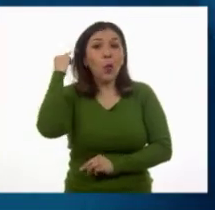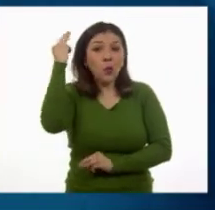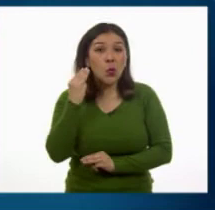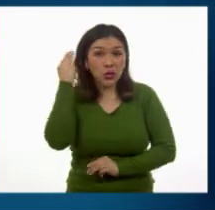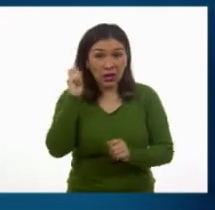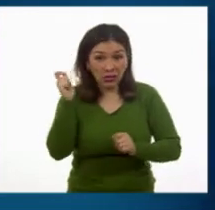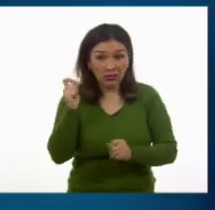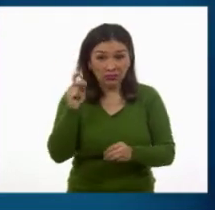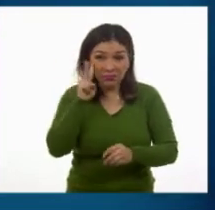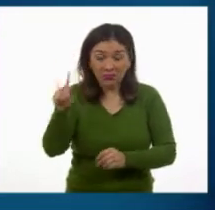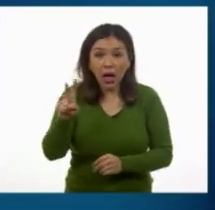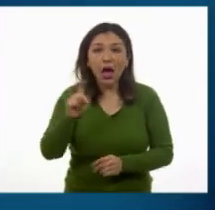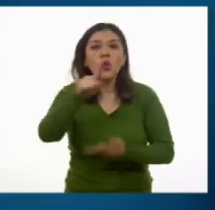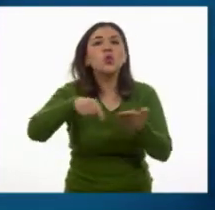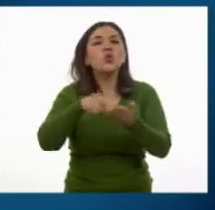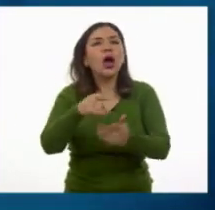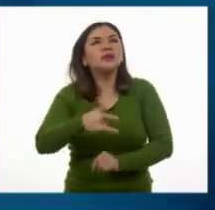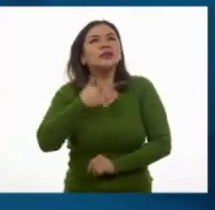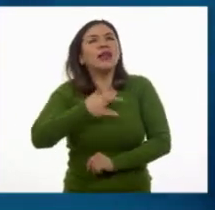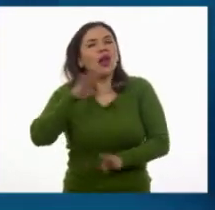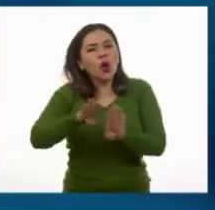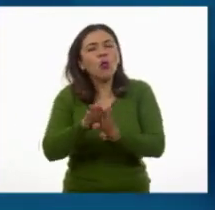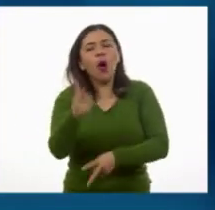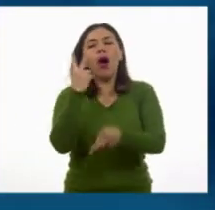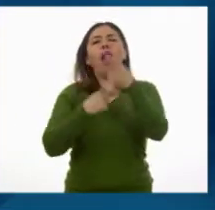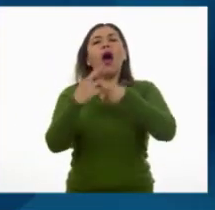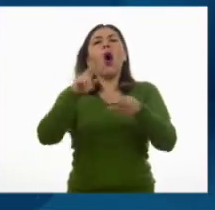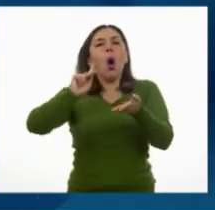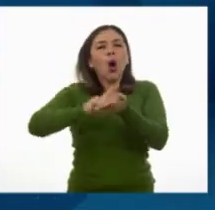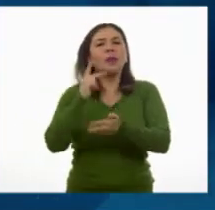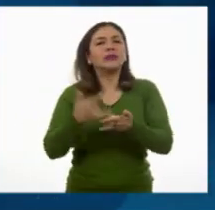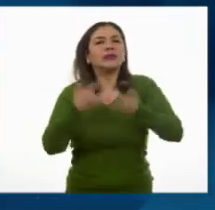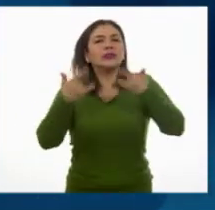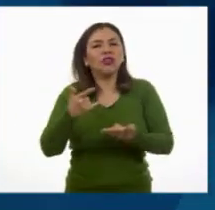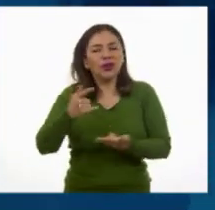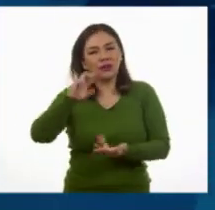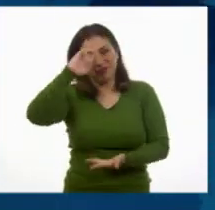Caracol, un lugar donde revives la historia.